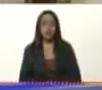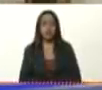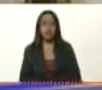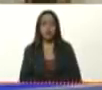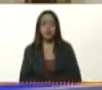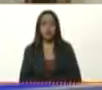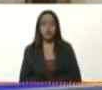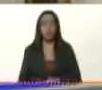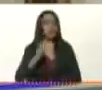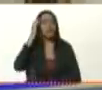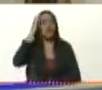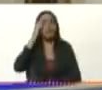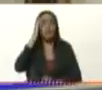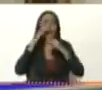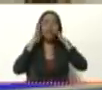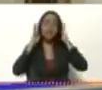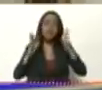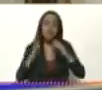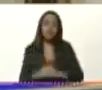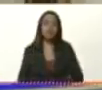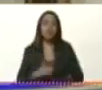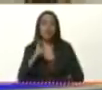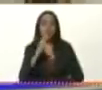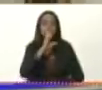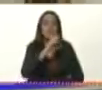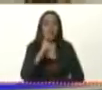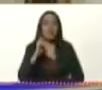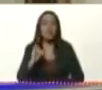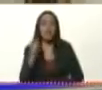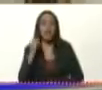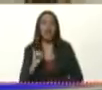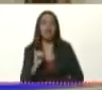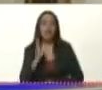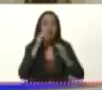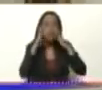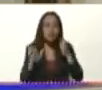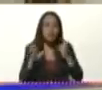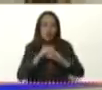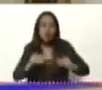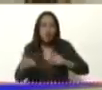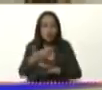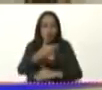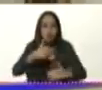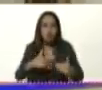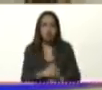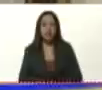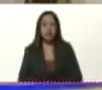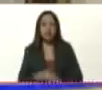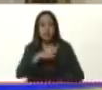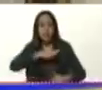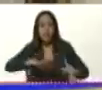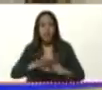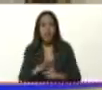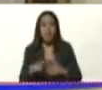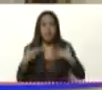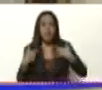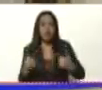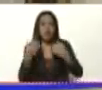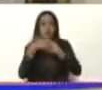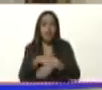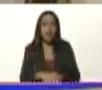exponencialmente la capacidad de atención y además los CDI están territorializados. Tenemos las áreas de salud integral